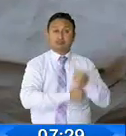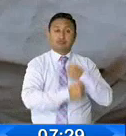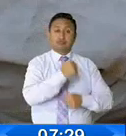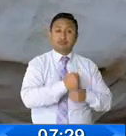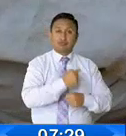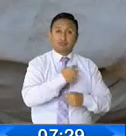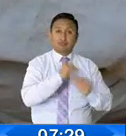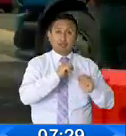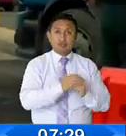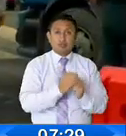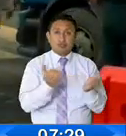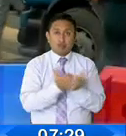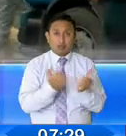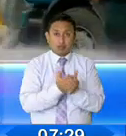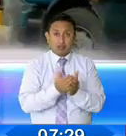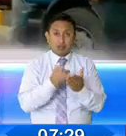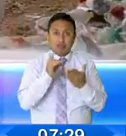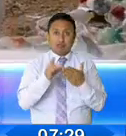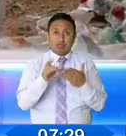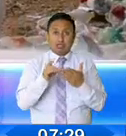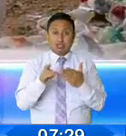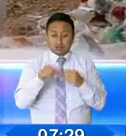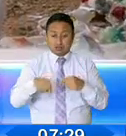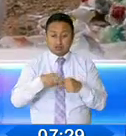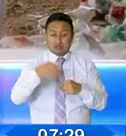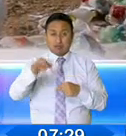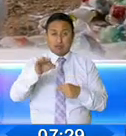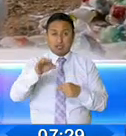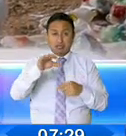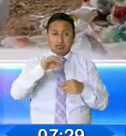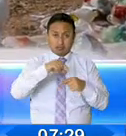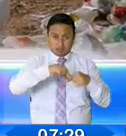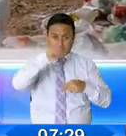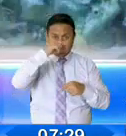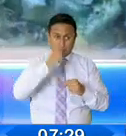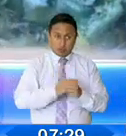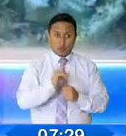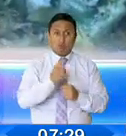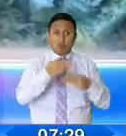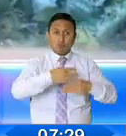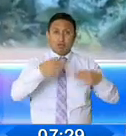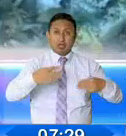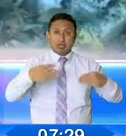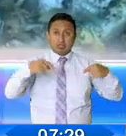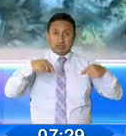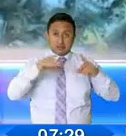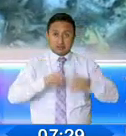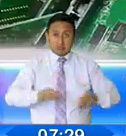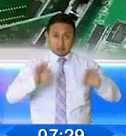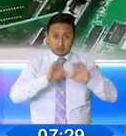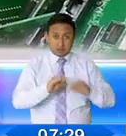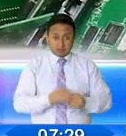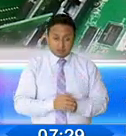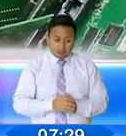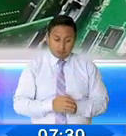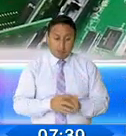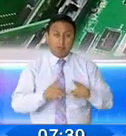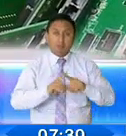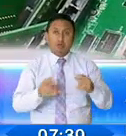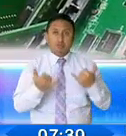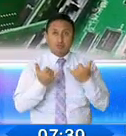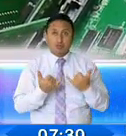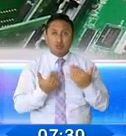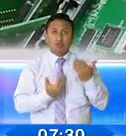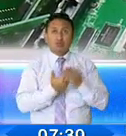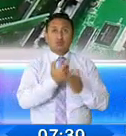reciclaje basado en plásticos, cartón, papel, vidrio, como los únicos materiales esenciales para esta actividad. Pero la incorporación de la